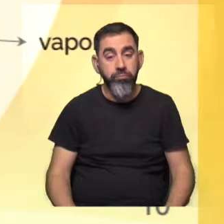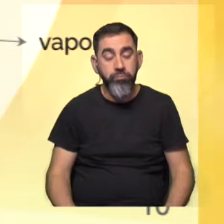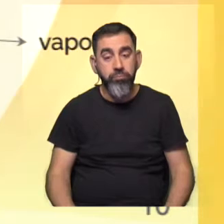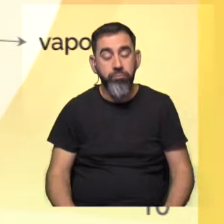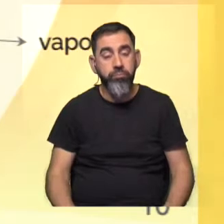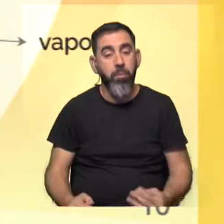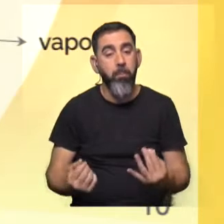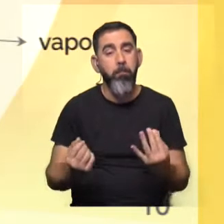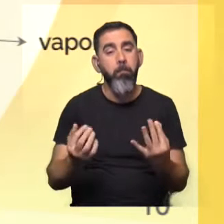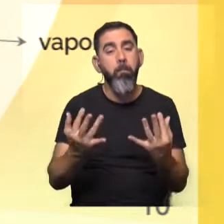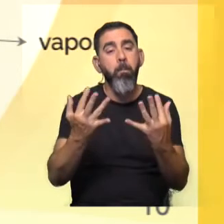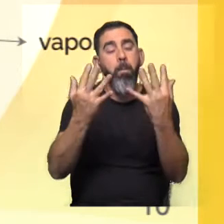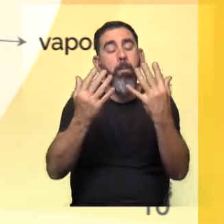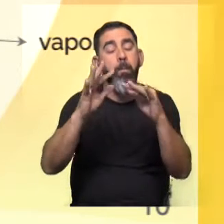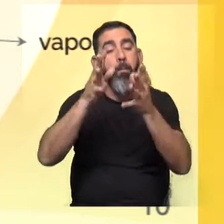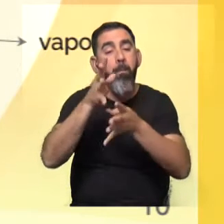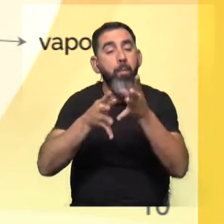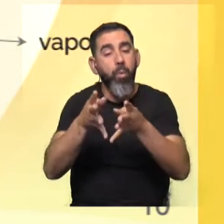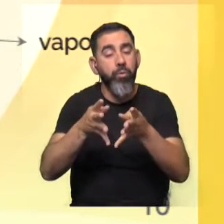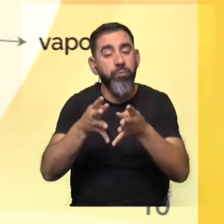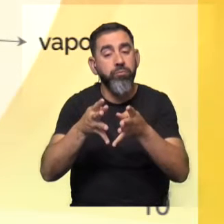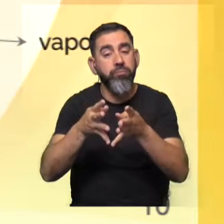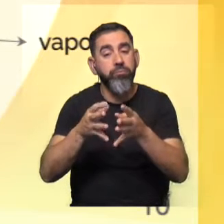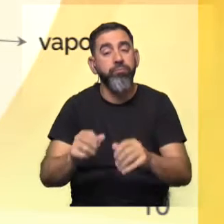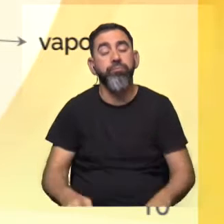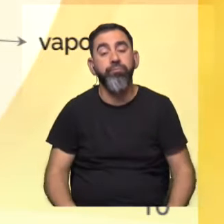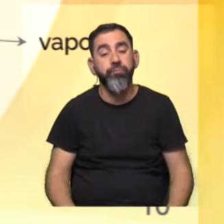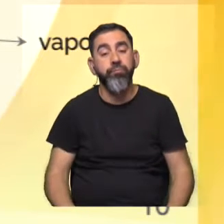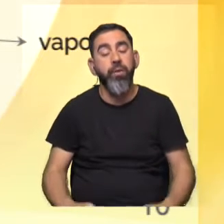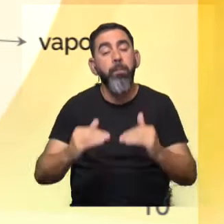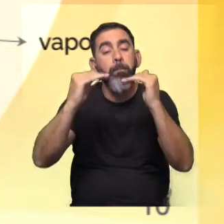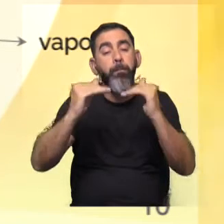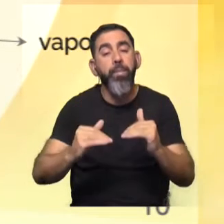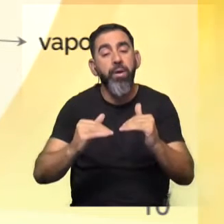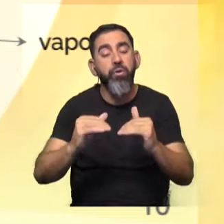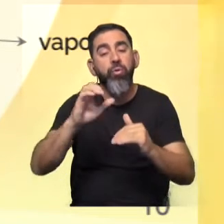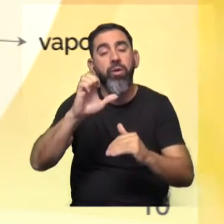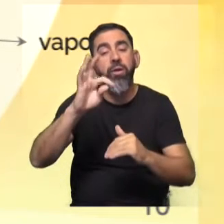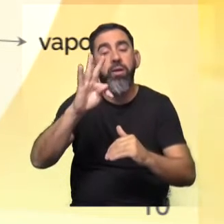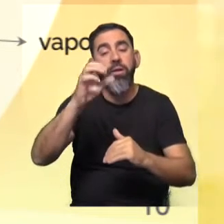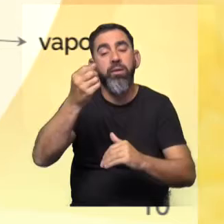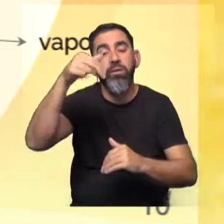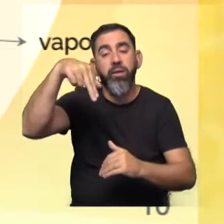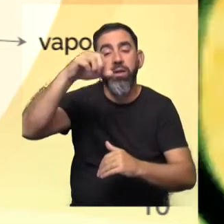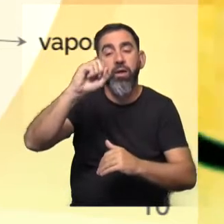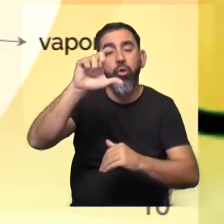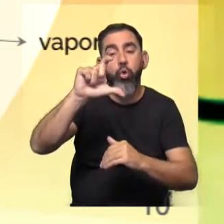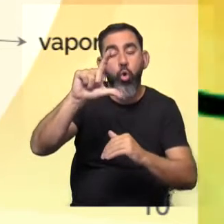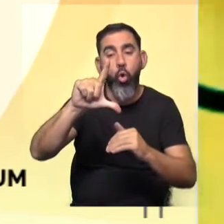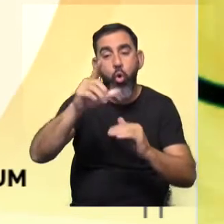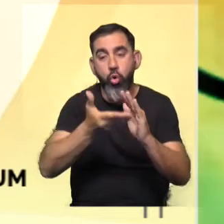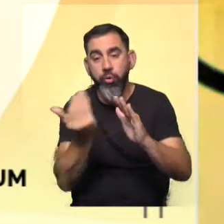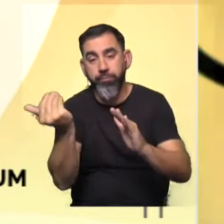evaporador que lo que hace es disminuye la cantidad de etanol que se necesita en la precipitación,